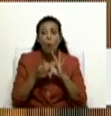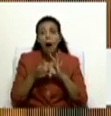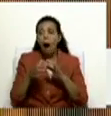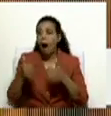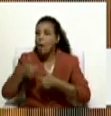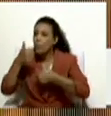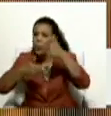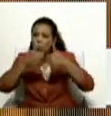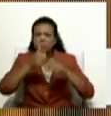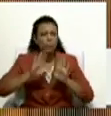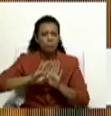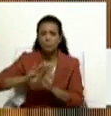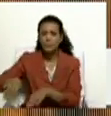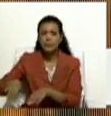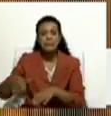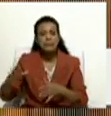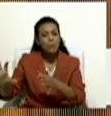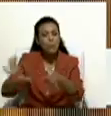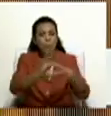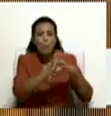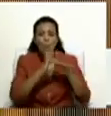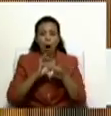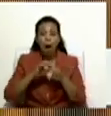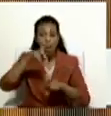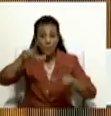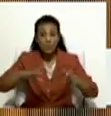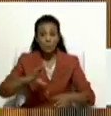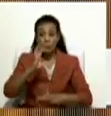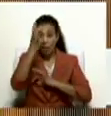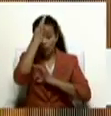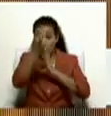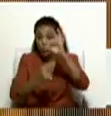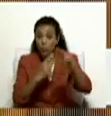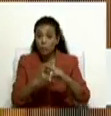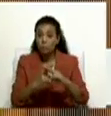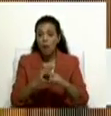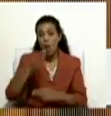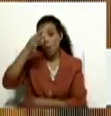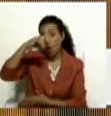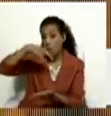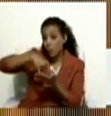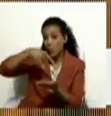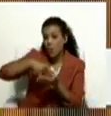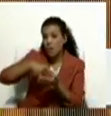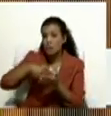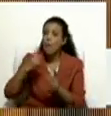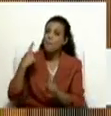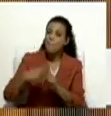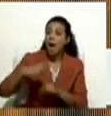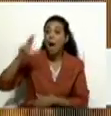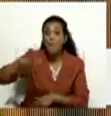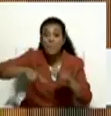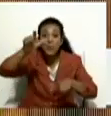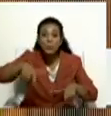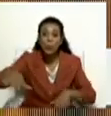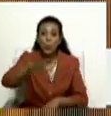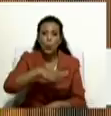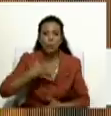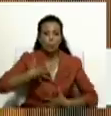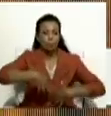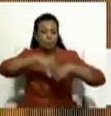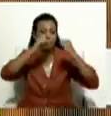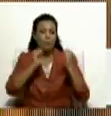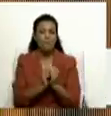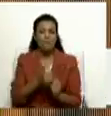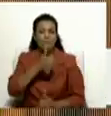patrios sin duda los porteños los carabobeños y los venezolanos somos un pueblo Heroico